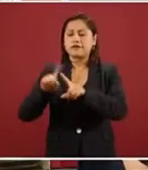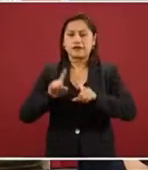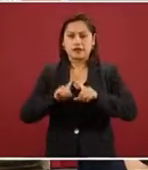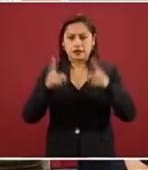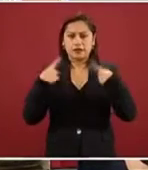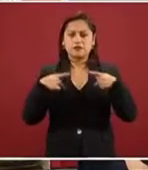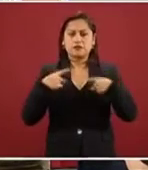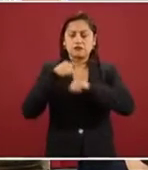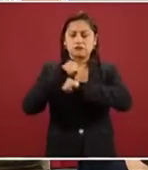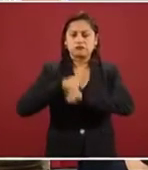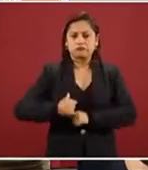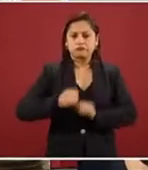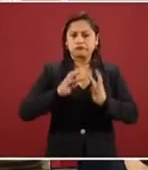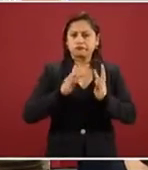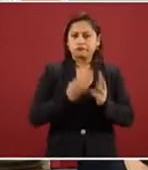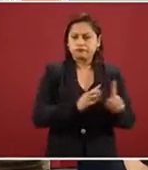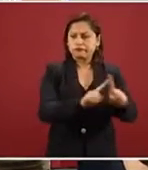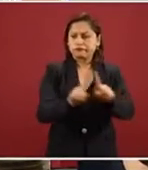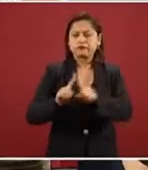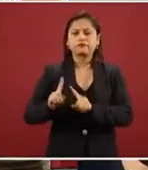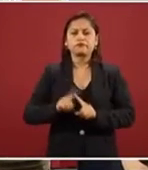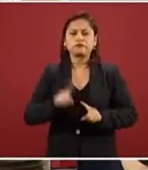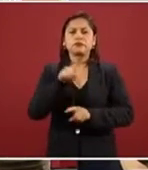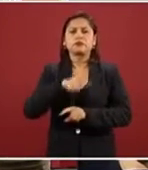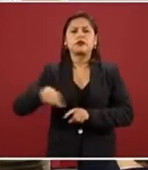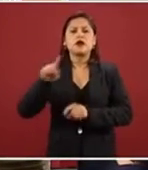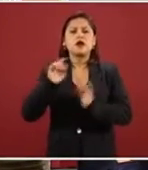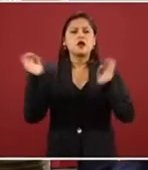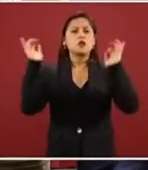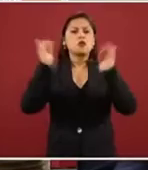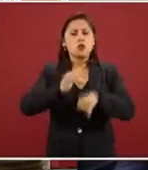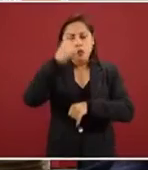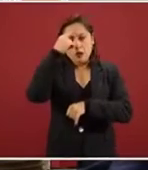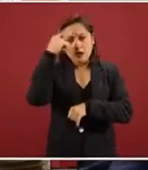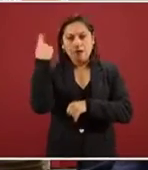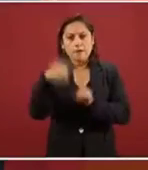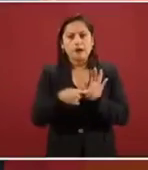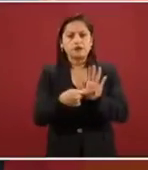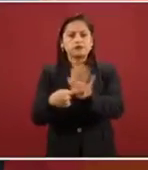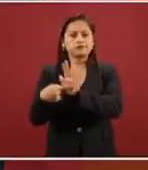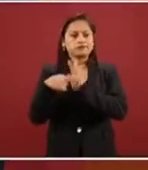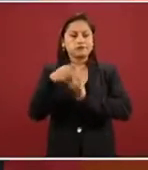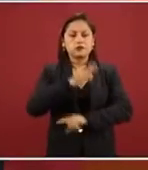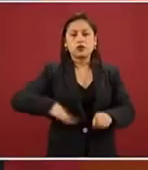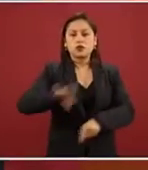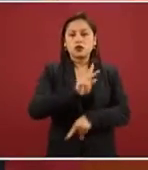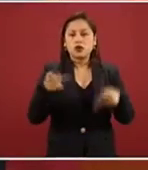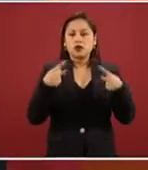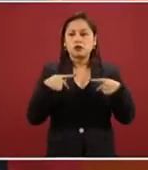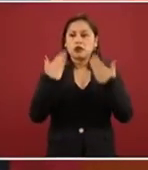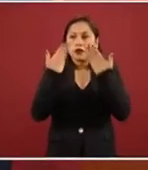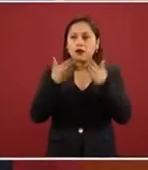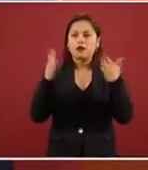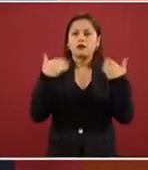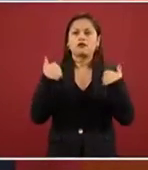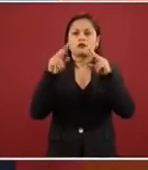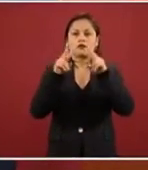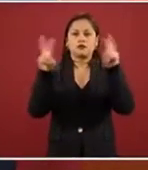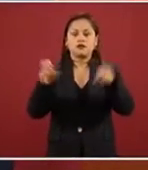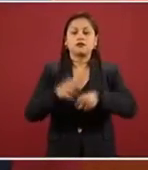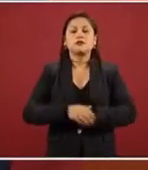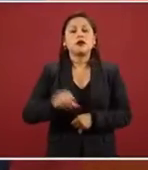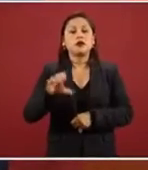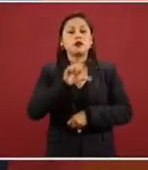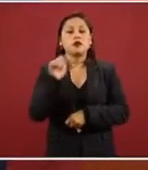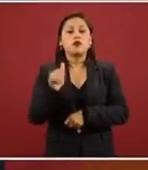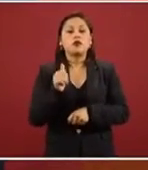sistema, además de ferias municipales para acercar la protección civil a la población. En materia de prevención, por supuesto, uno de